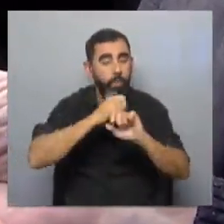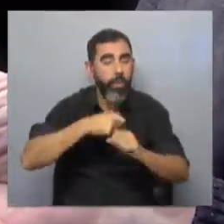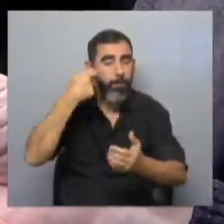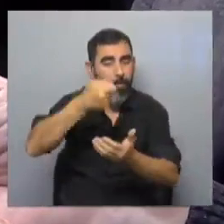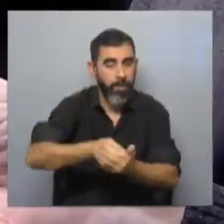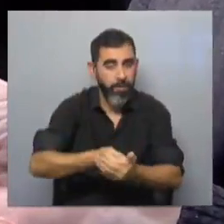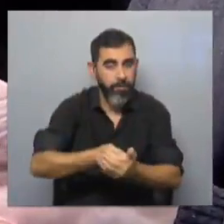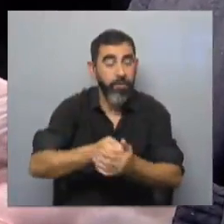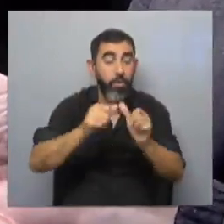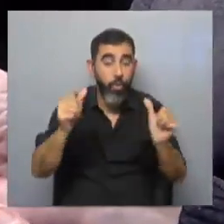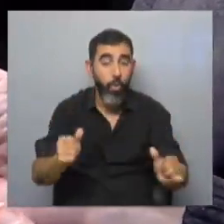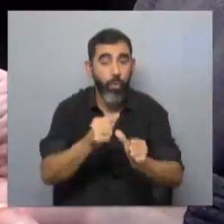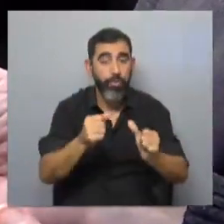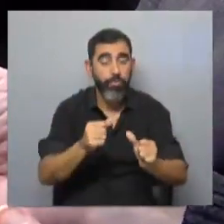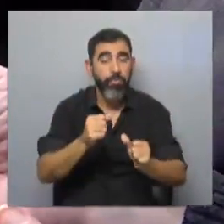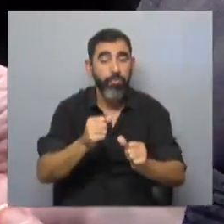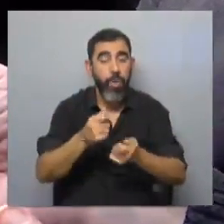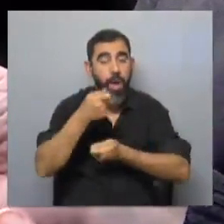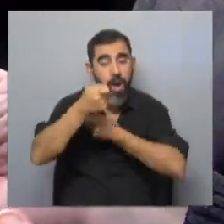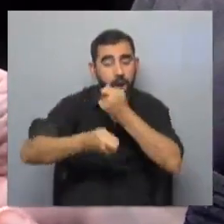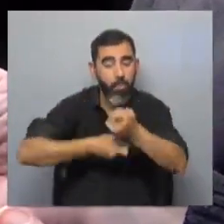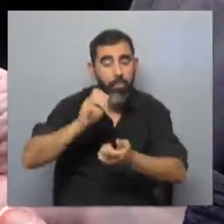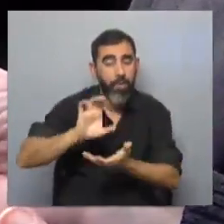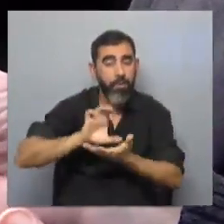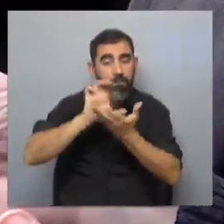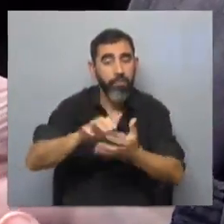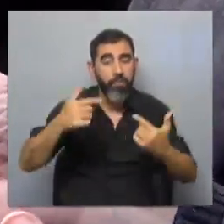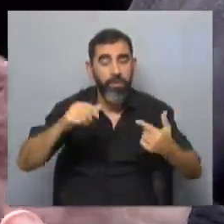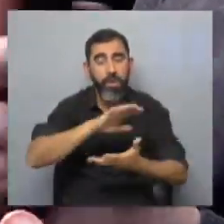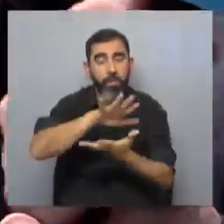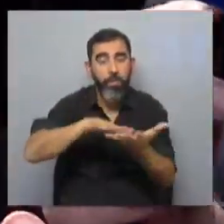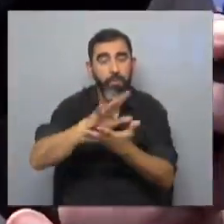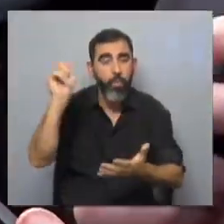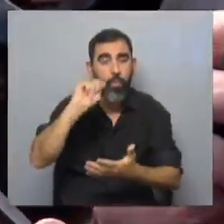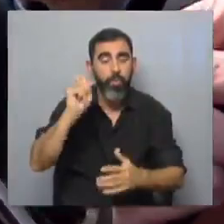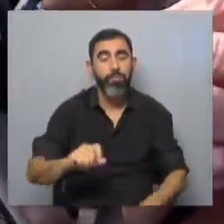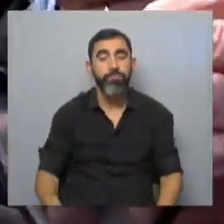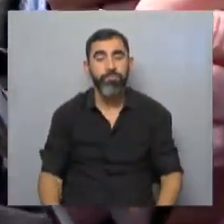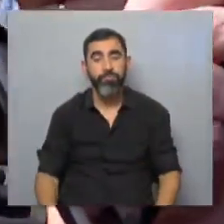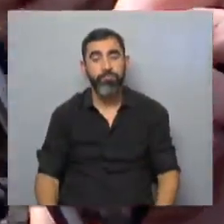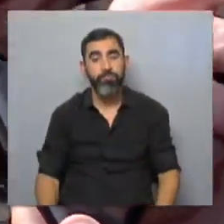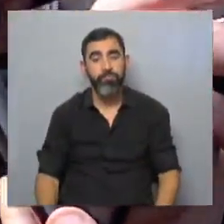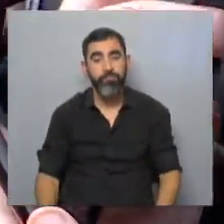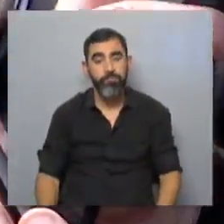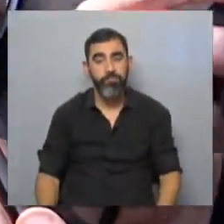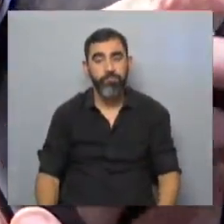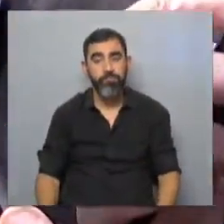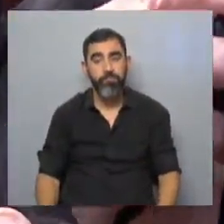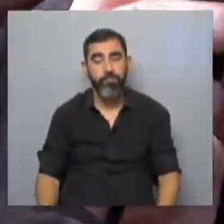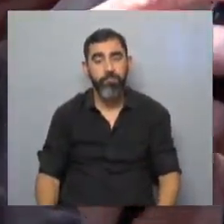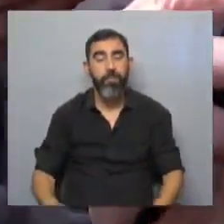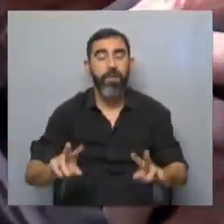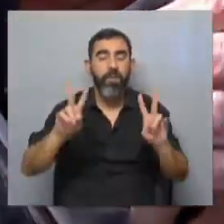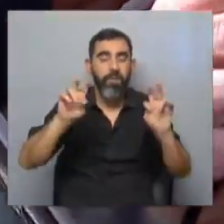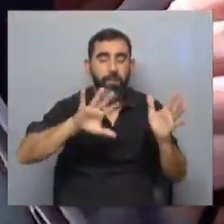pagar, y nosotros lo vamos a hacer como un aporte, una inversión nuestra en el espacio público. ¿Qué simbolismo en todo esto, verdad, intendenta? Sí, porque sí, seguramente más allá de una